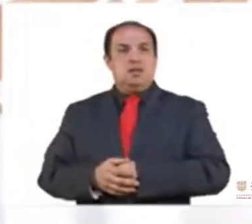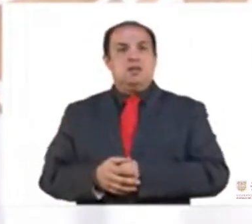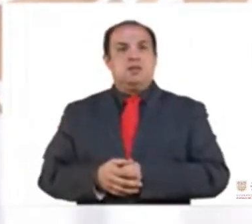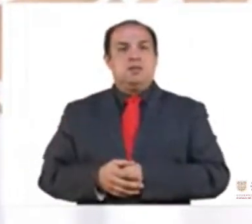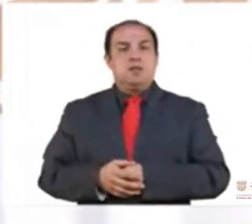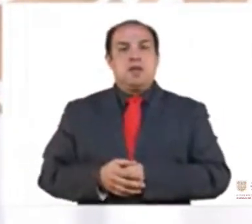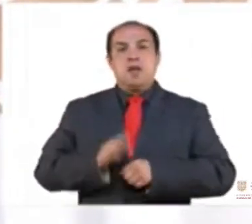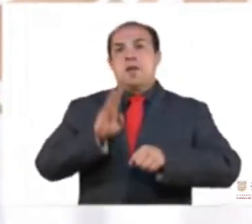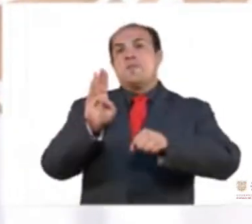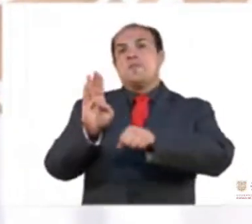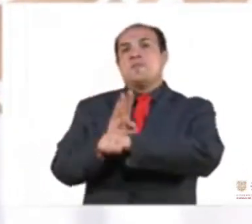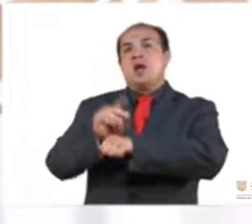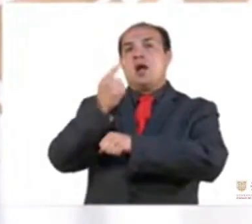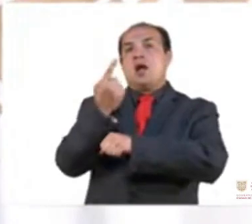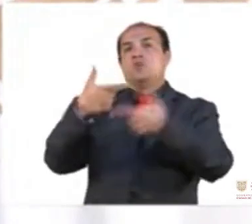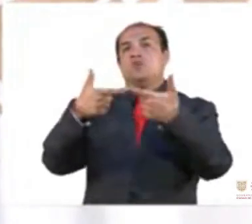beneficiando a un cártel.